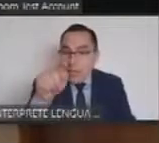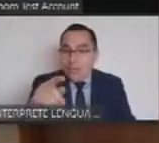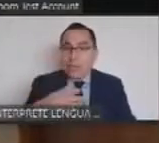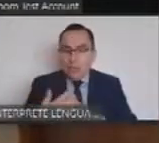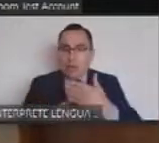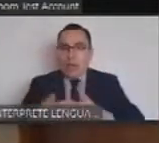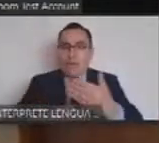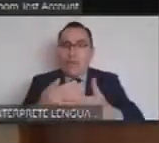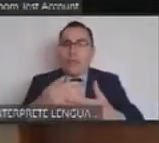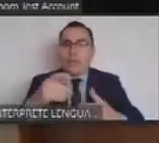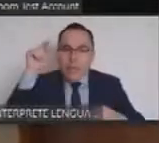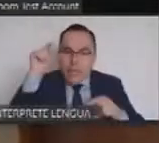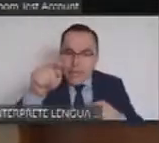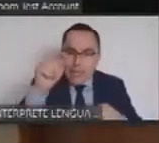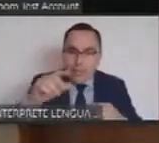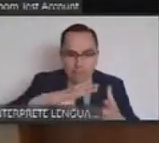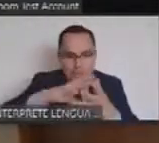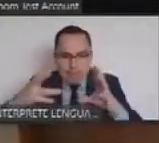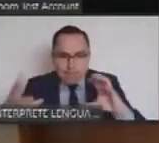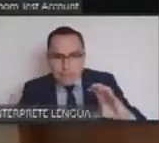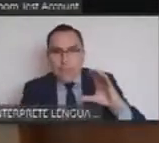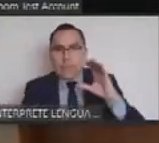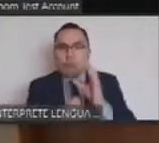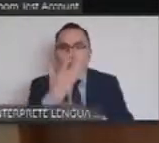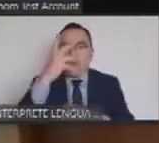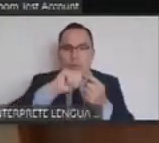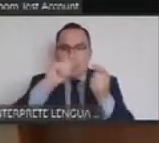consecuencia de las reformas procesales.